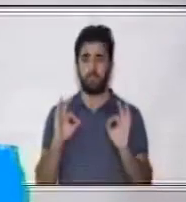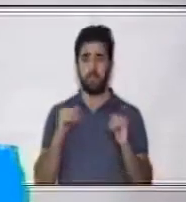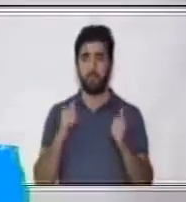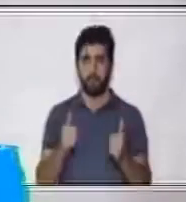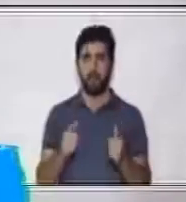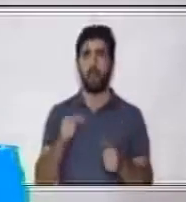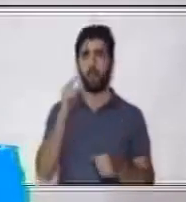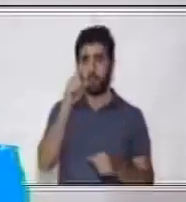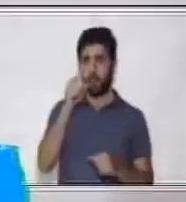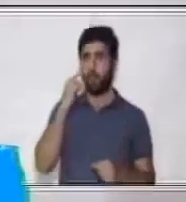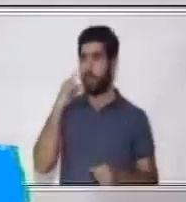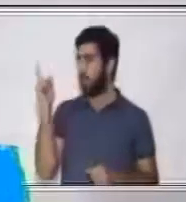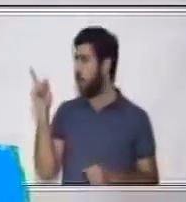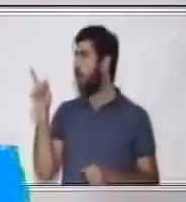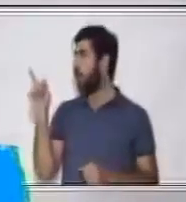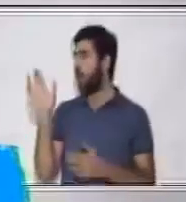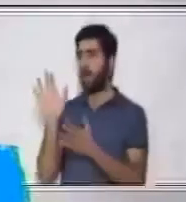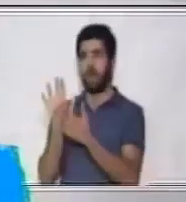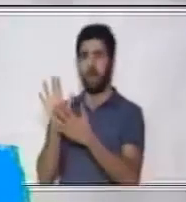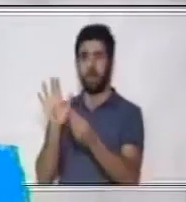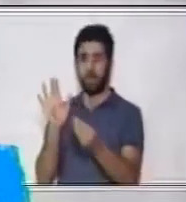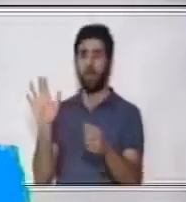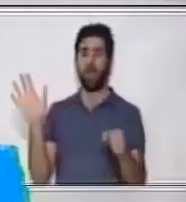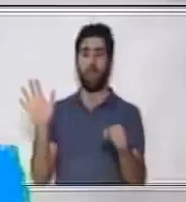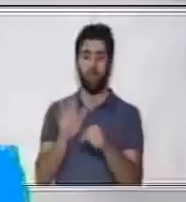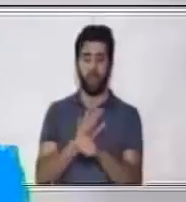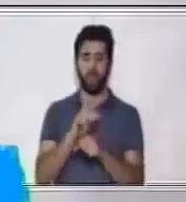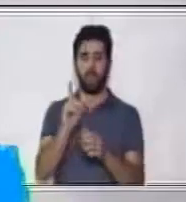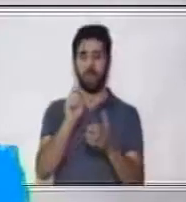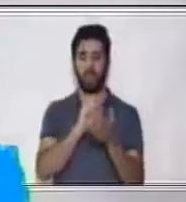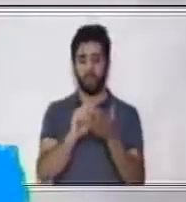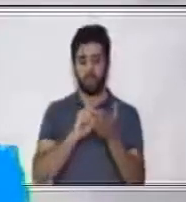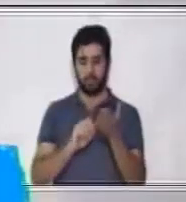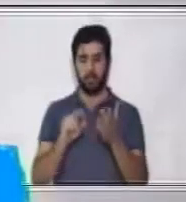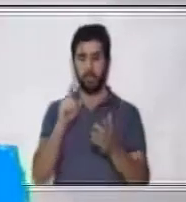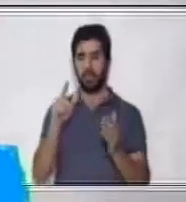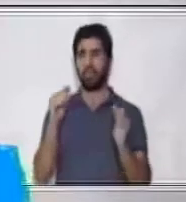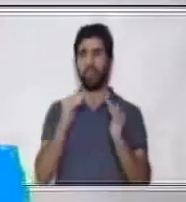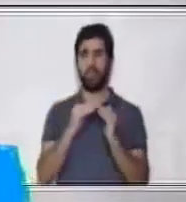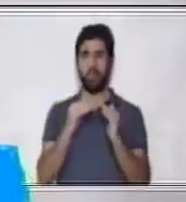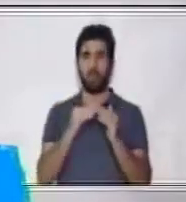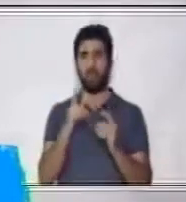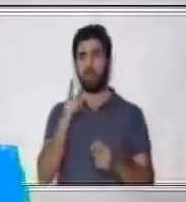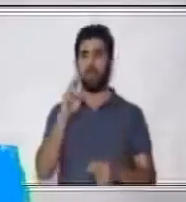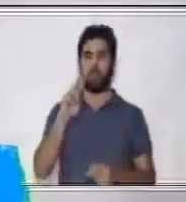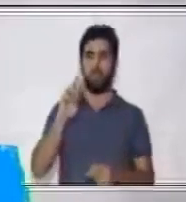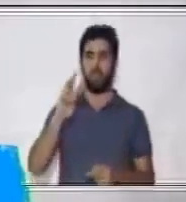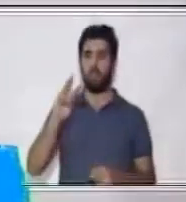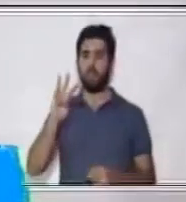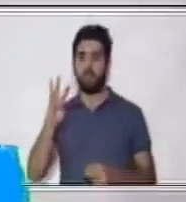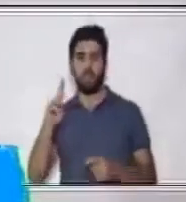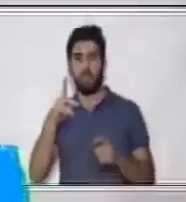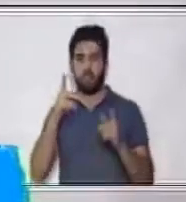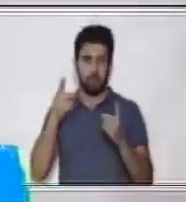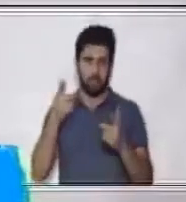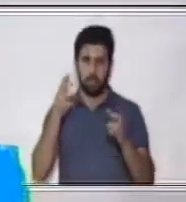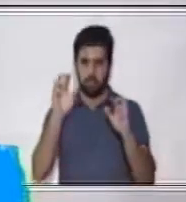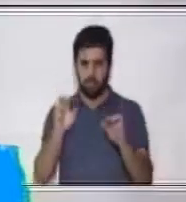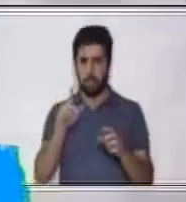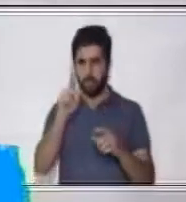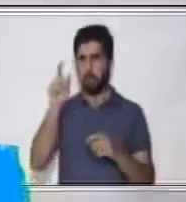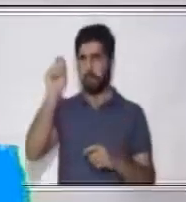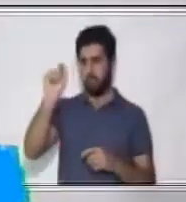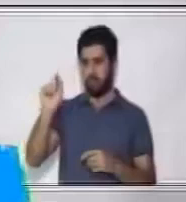Debes de completar en casa con otros 3 o 4 personajes del